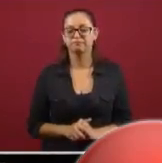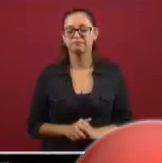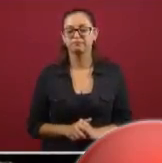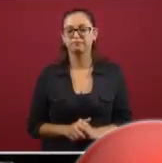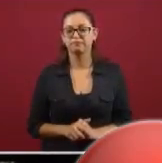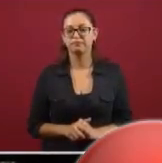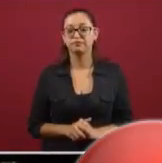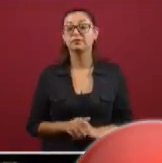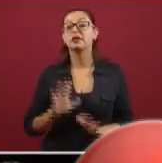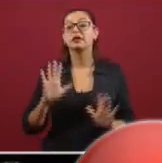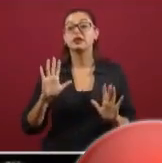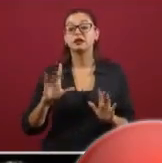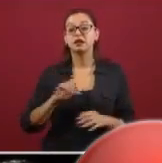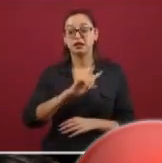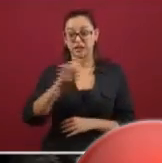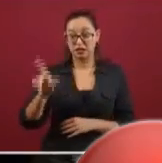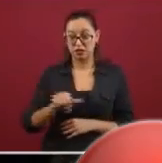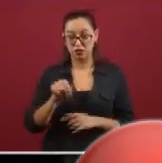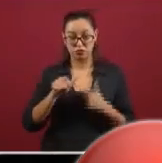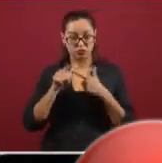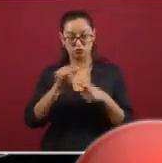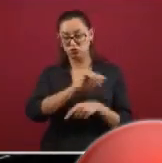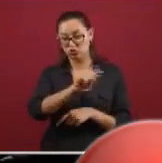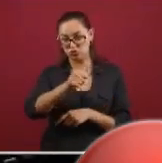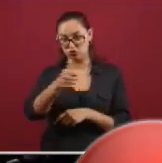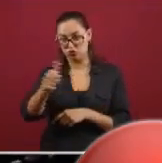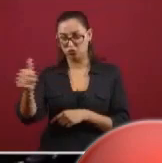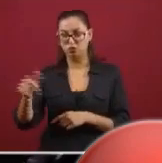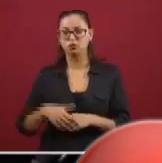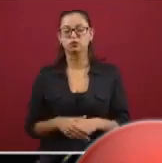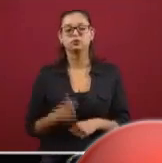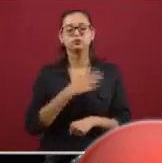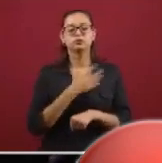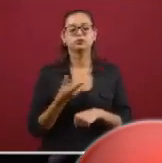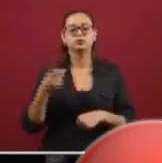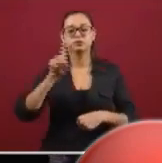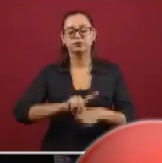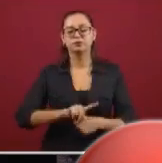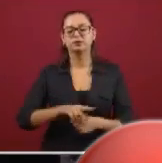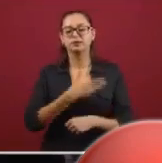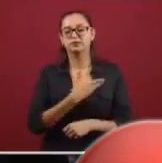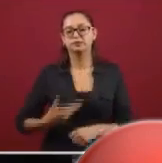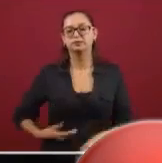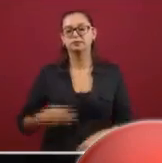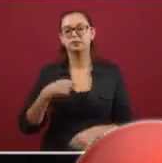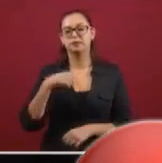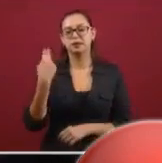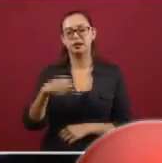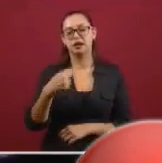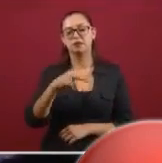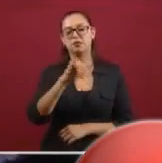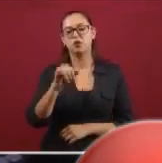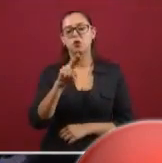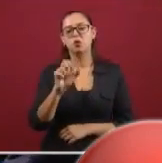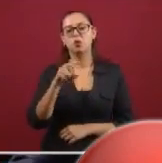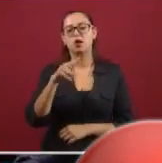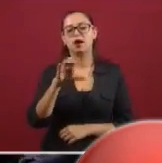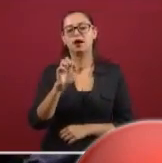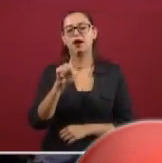Buenas. Y luego pues, continuamos. Buenos días, señor presidente. Juan Carlos Machorro, del portal de noticias